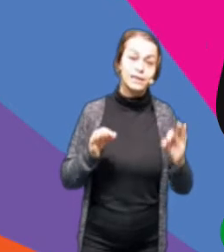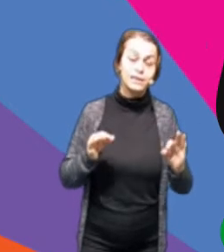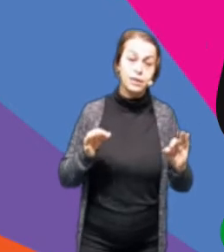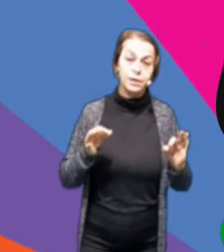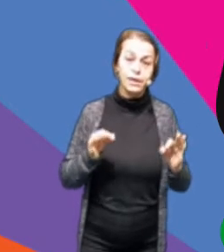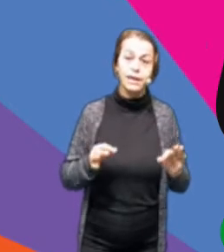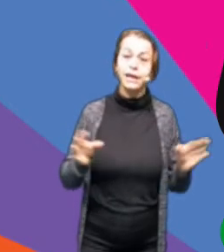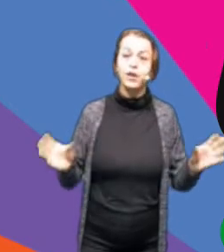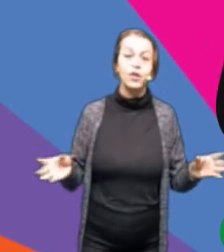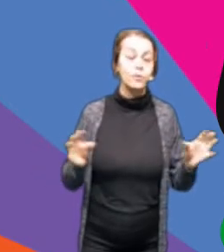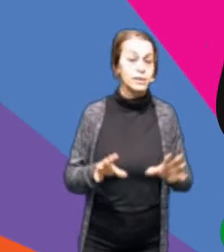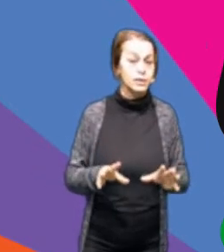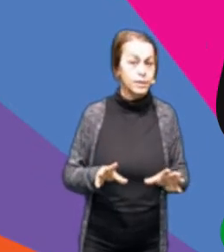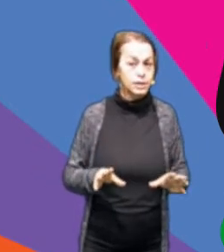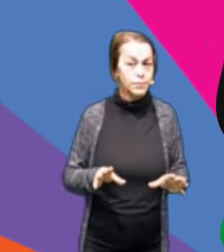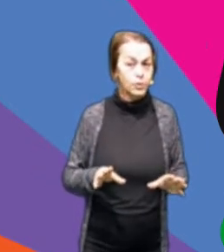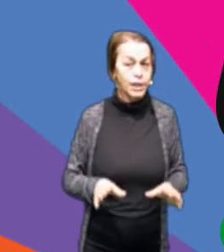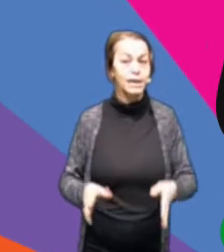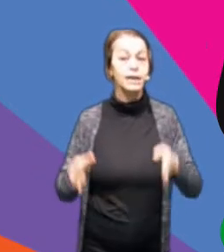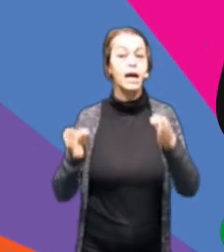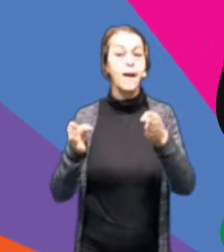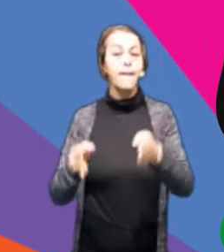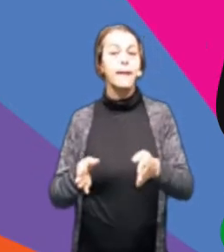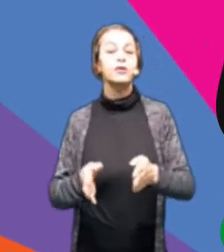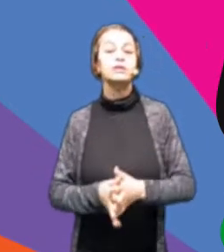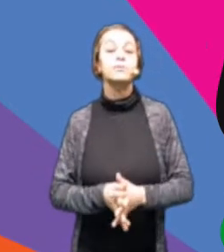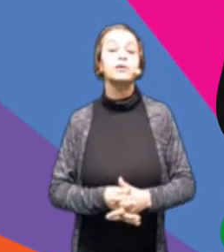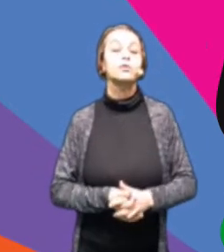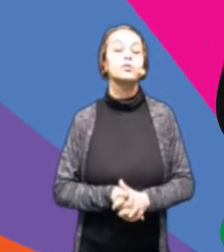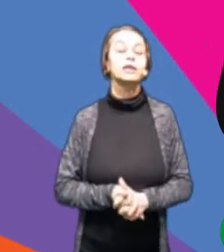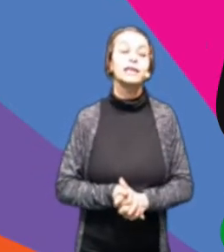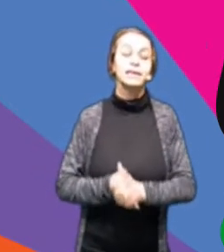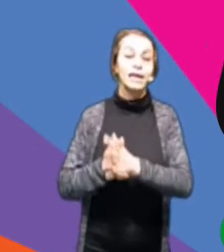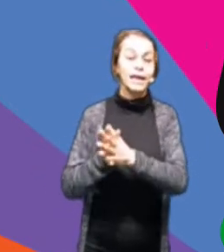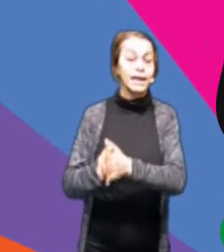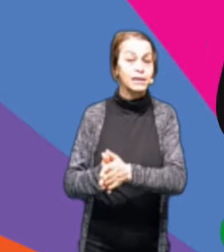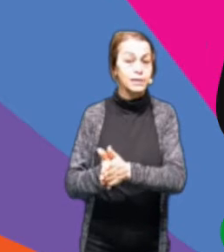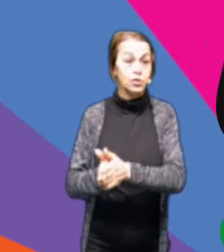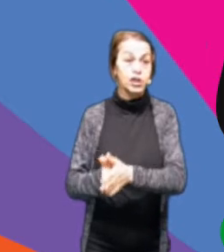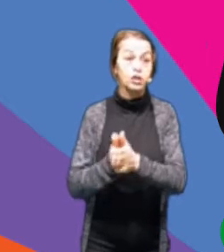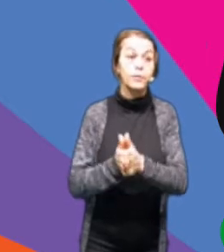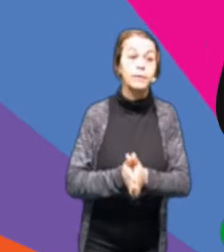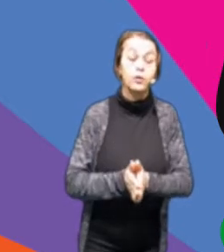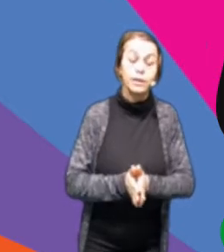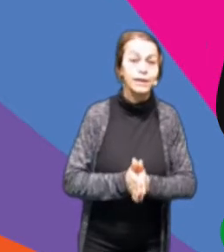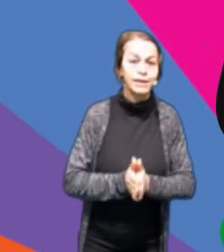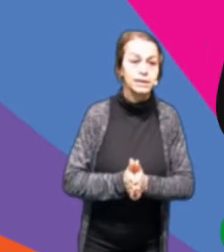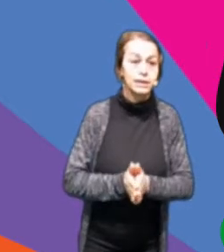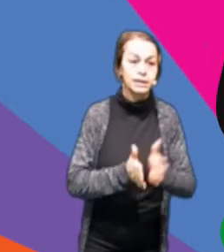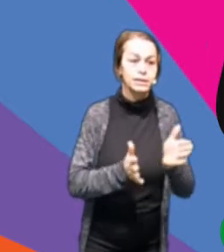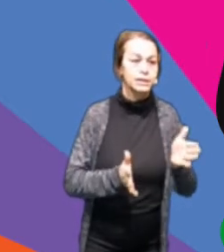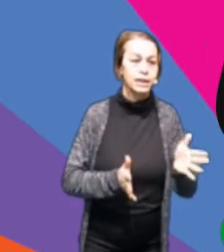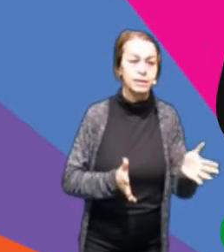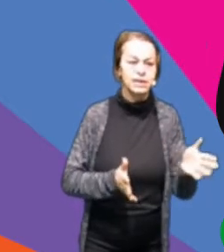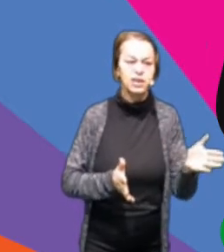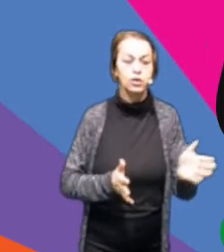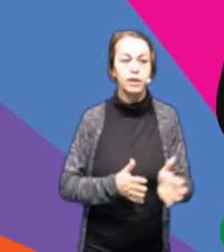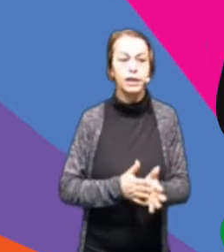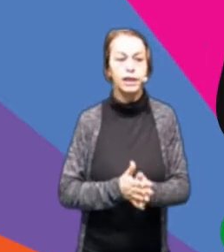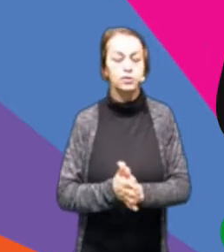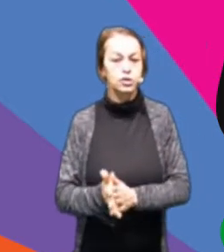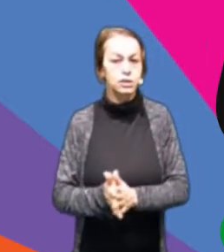tercer Previaje no va a ser para temporada alta. Entonces podemos utilizar este proyecto, veremos bien de qué se trata, se estará lanzando